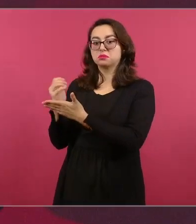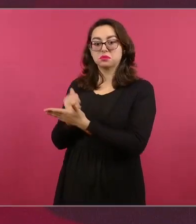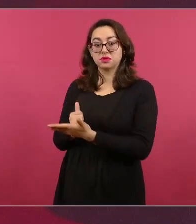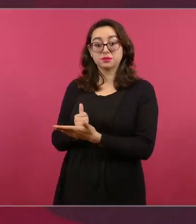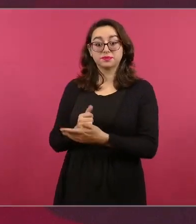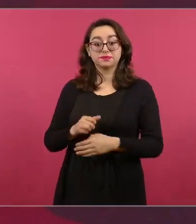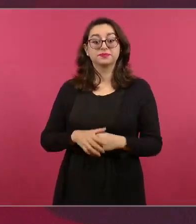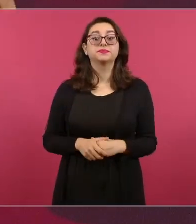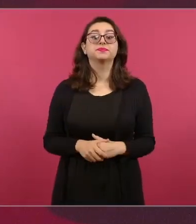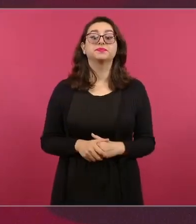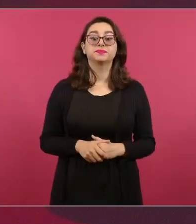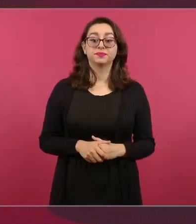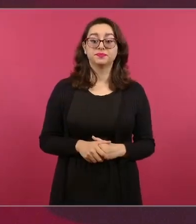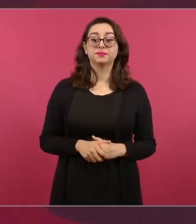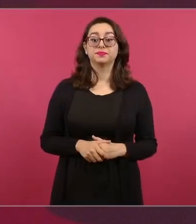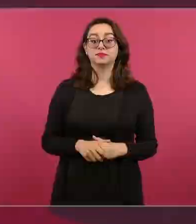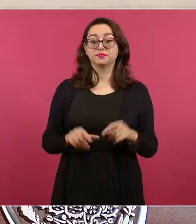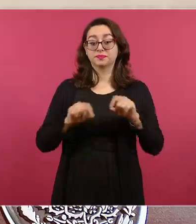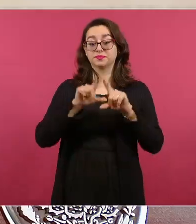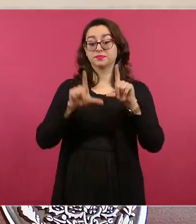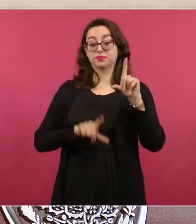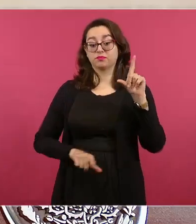de los 32,